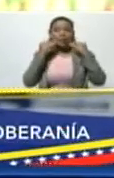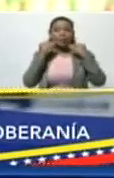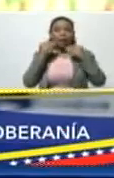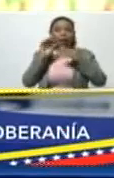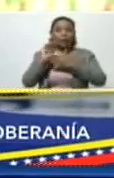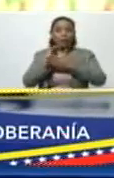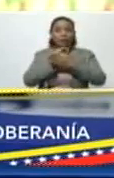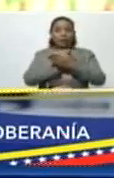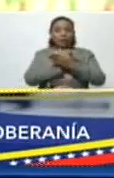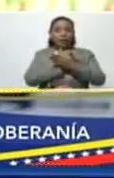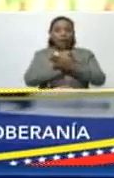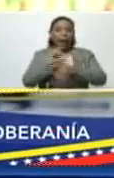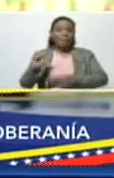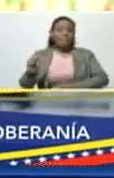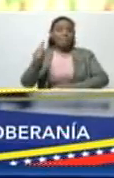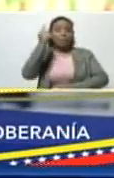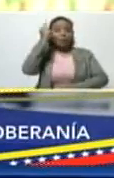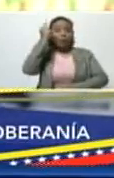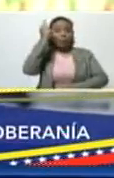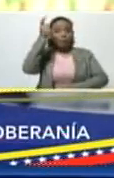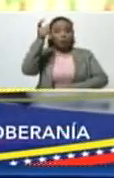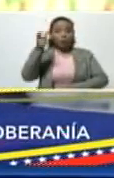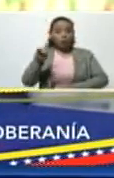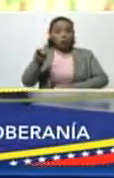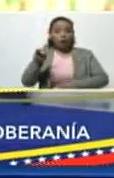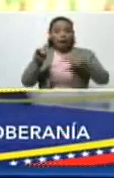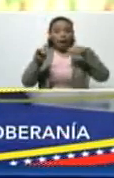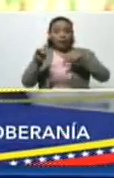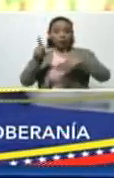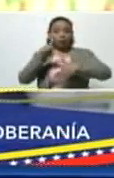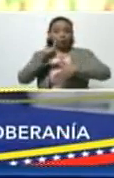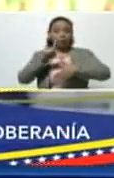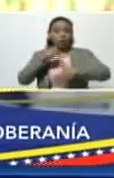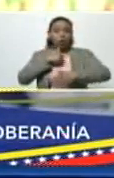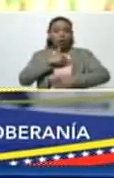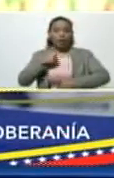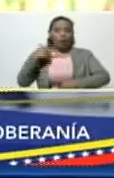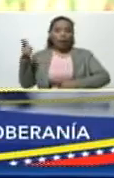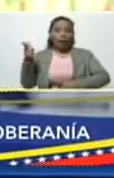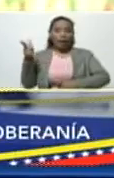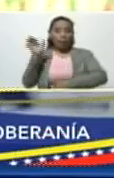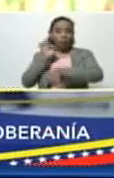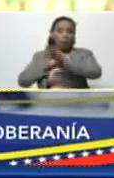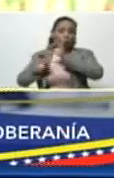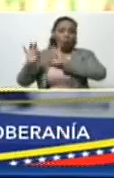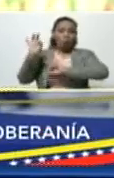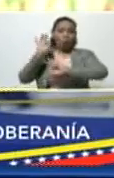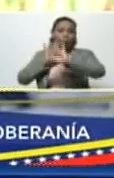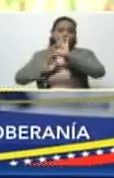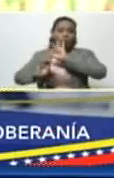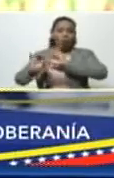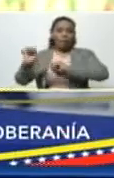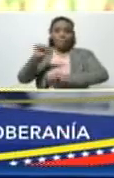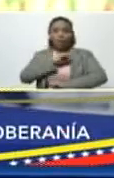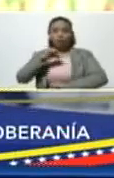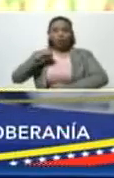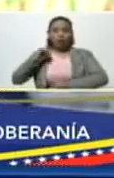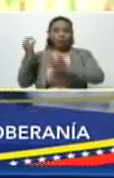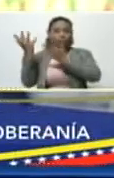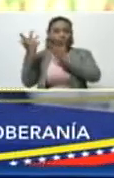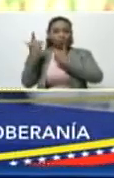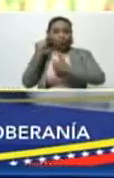de células. Es el primer caso en Latinoamérica. Yo quisiera que Jonathan, él personalmente, me dijera